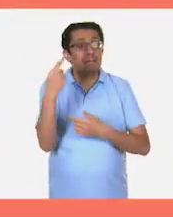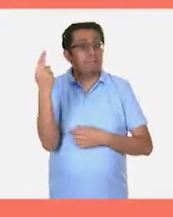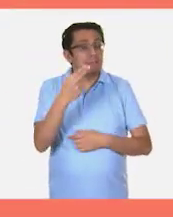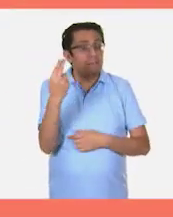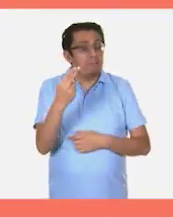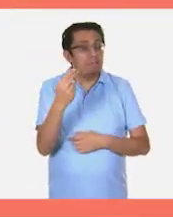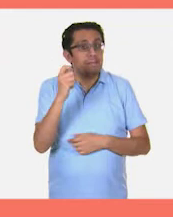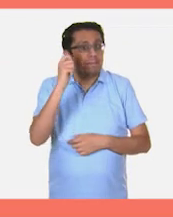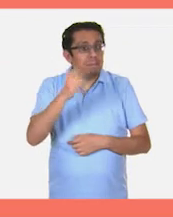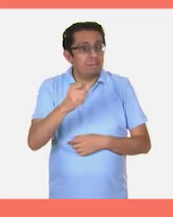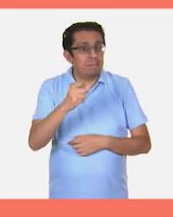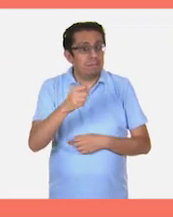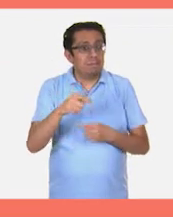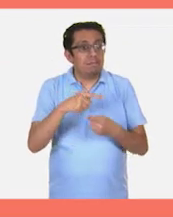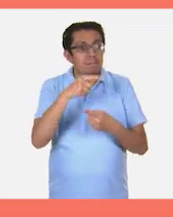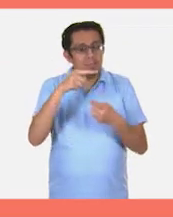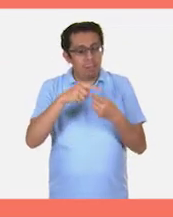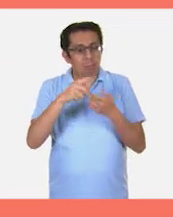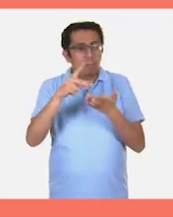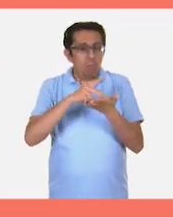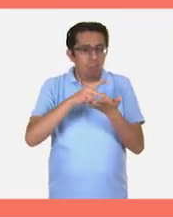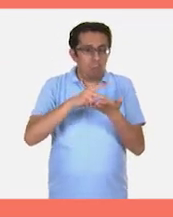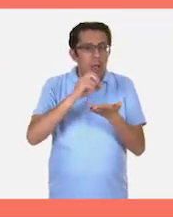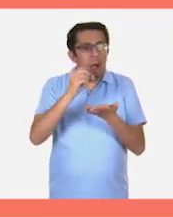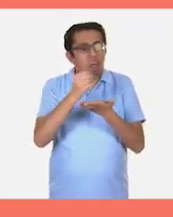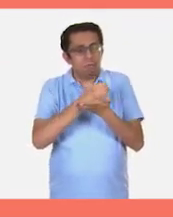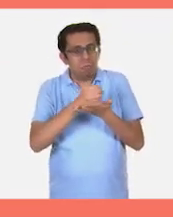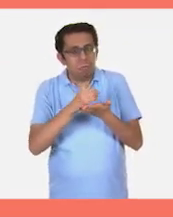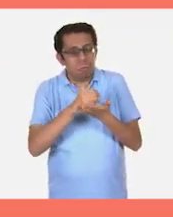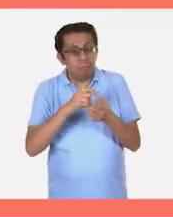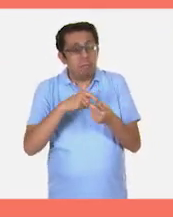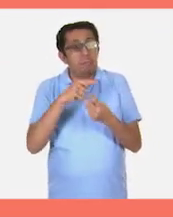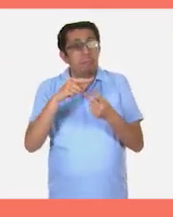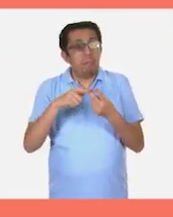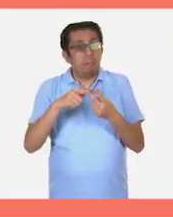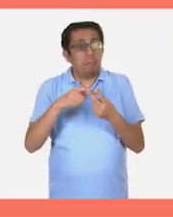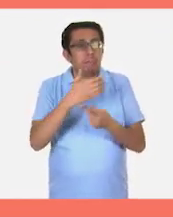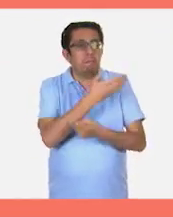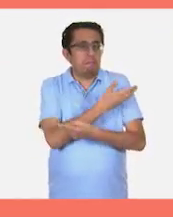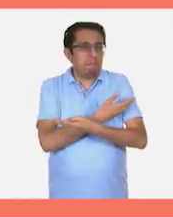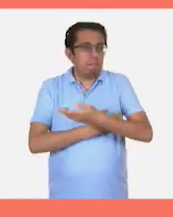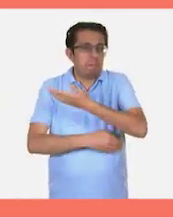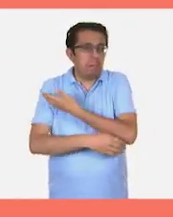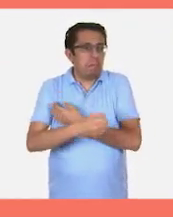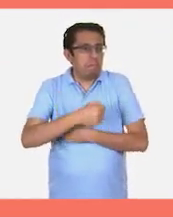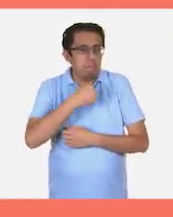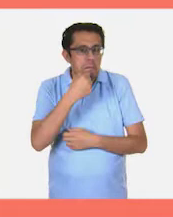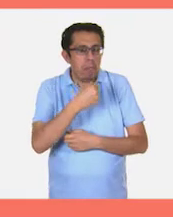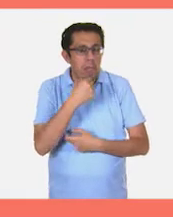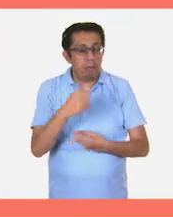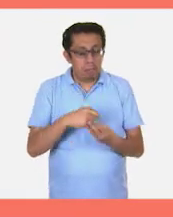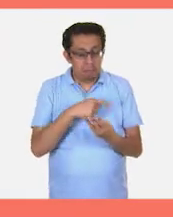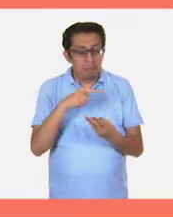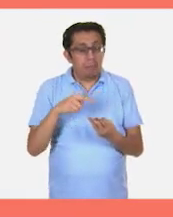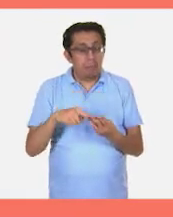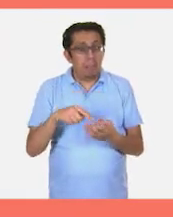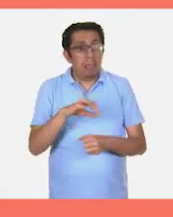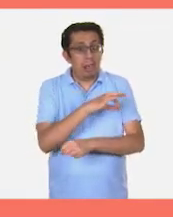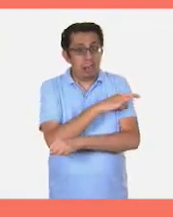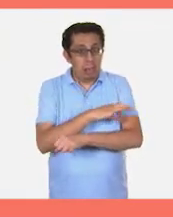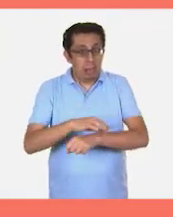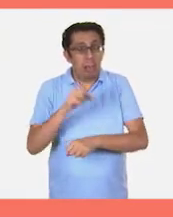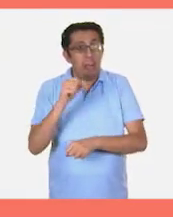Necesitarás un plumón o una pluma, una playera de algodón que ya no uses, una regla